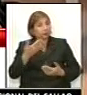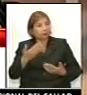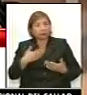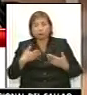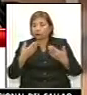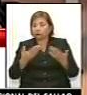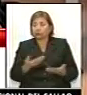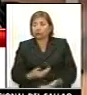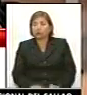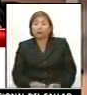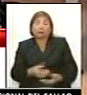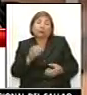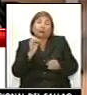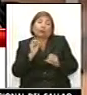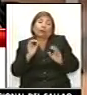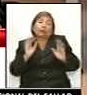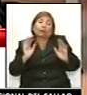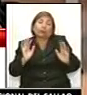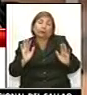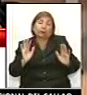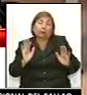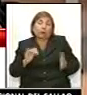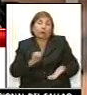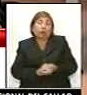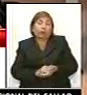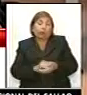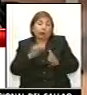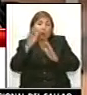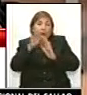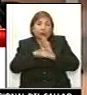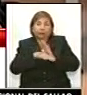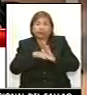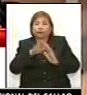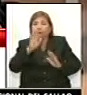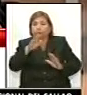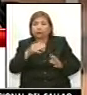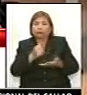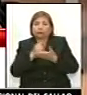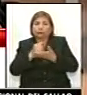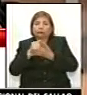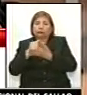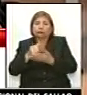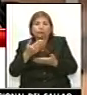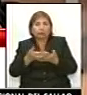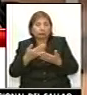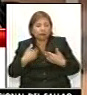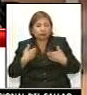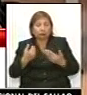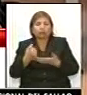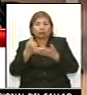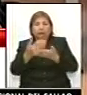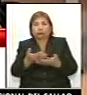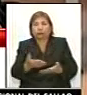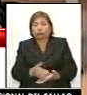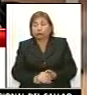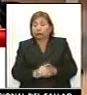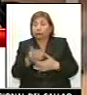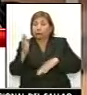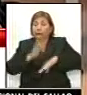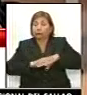o que bajes tus defensas con respecto a la ayuda que te pueden dar